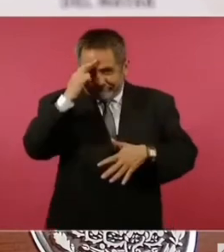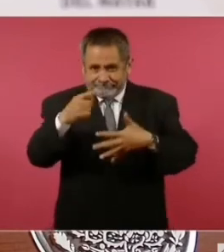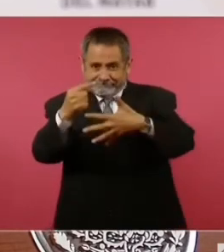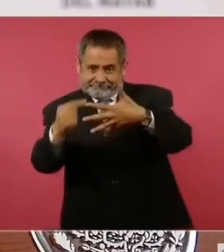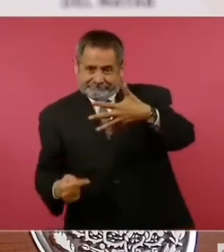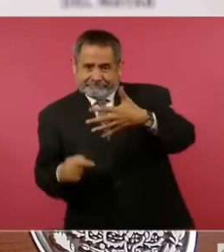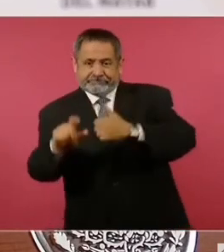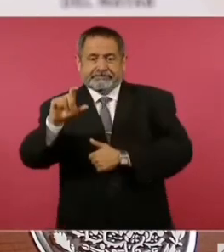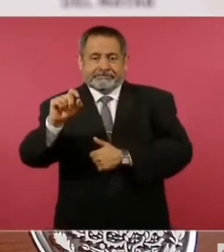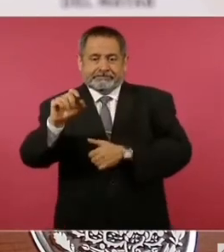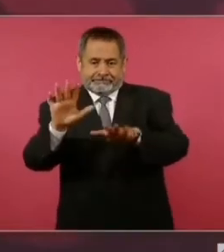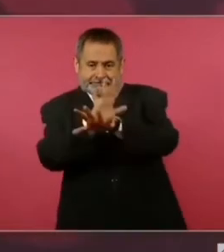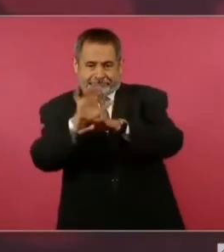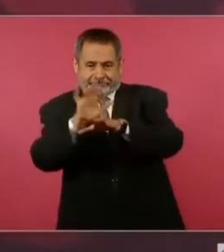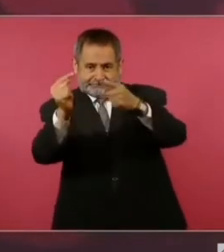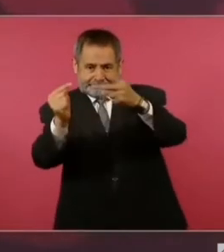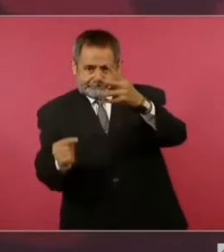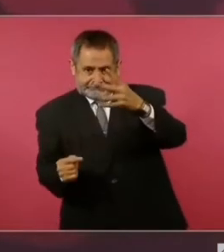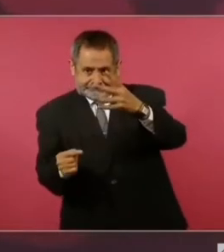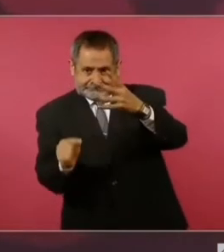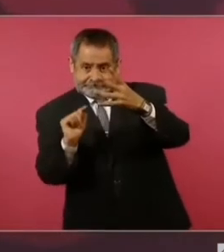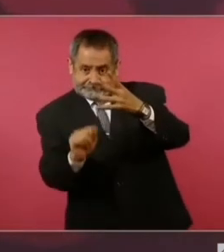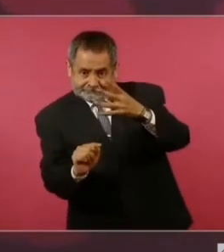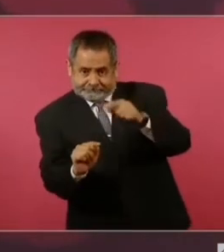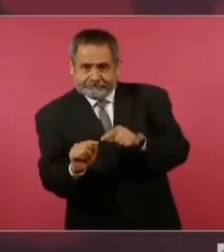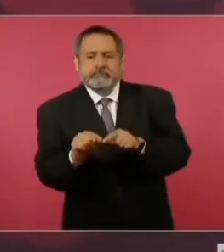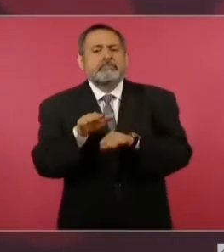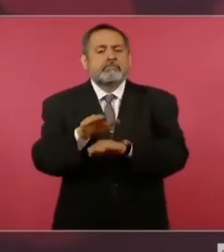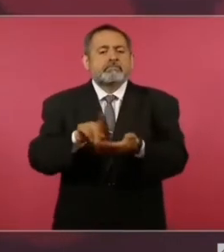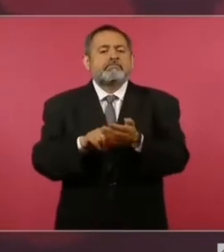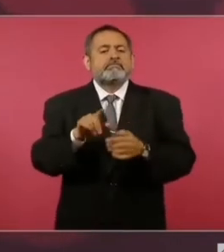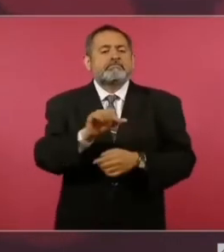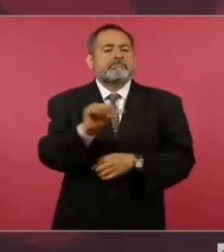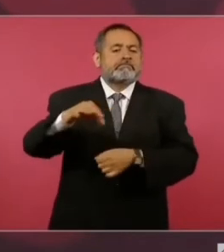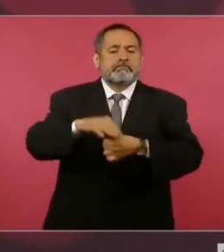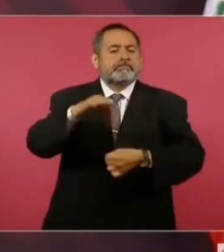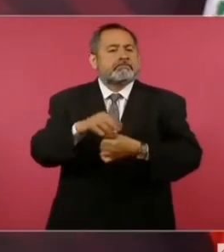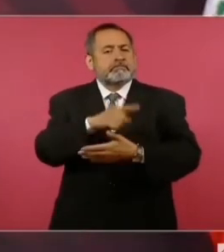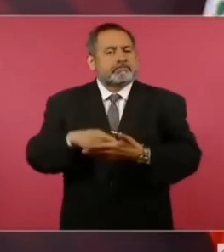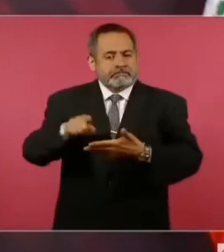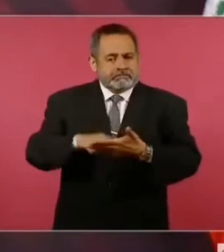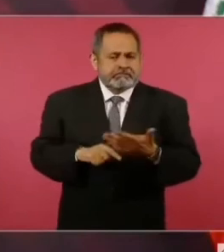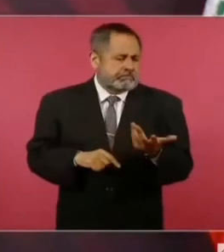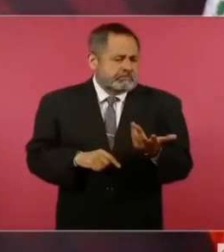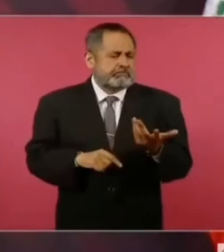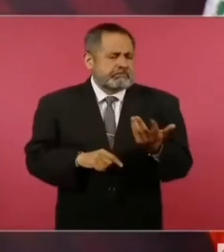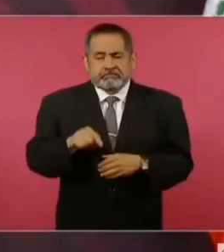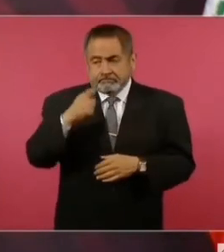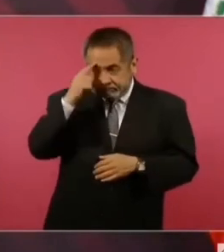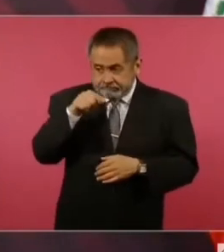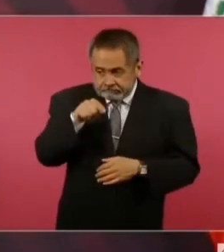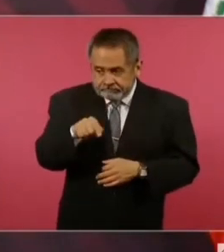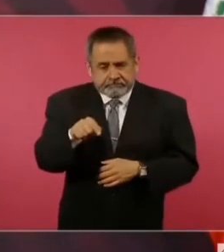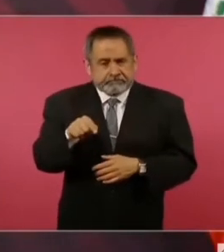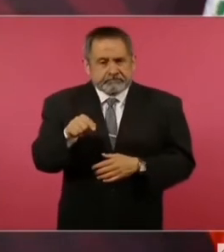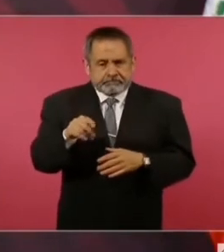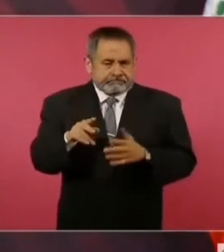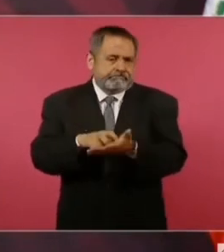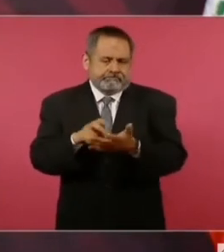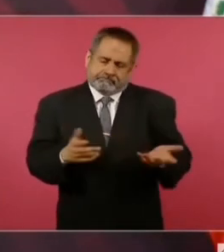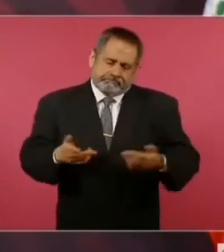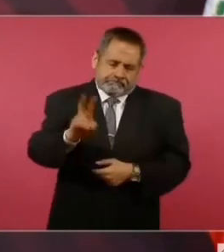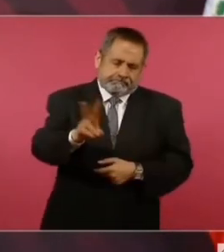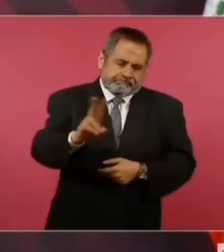grandes reformas va una que tiene que ver con lo electoral para atender esto, que en efecto